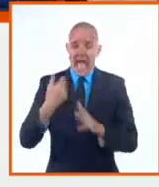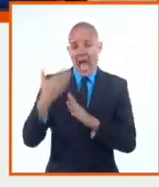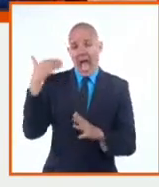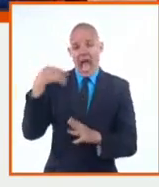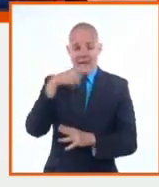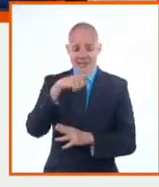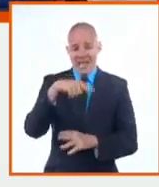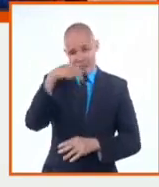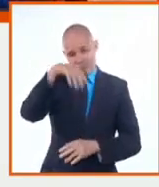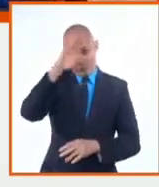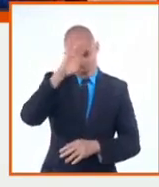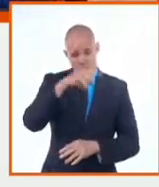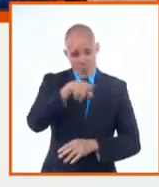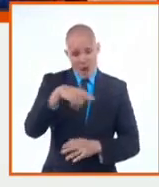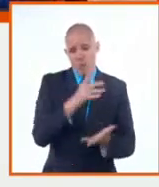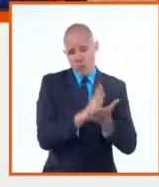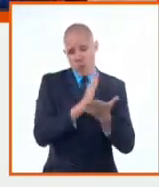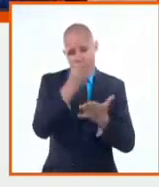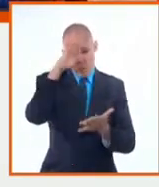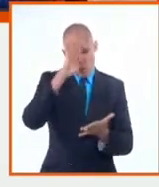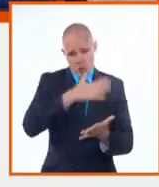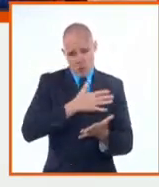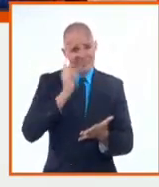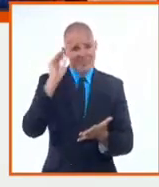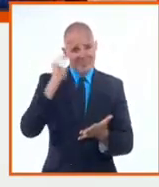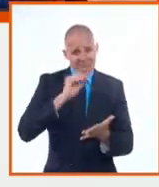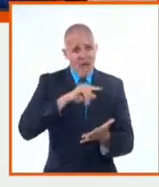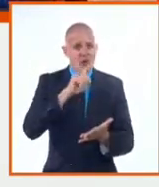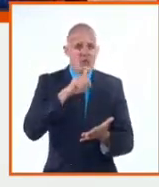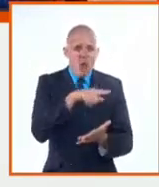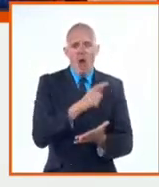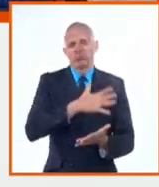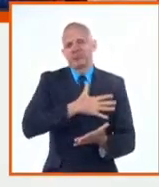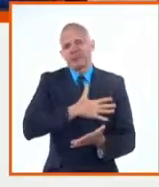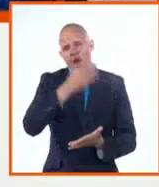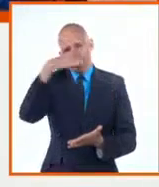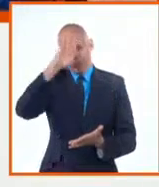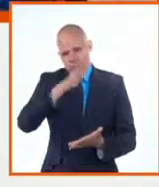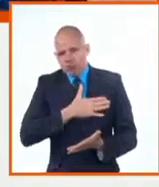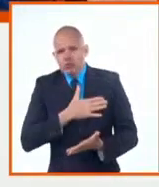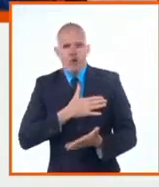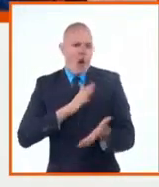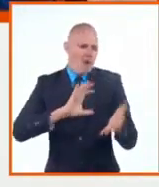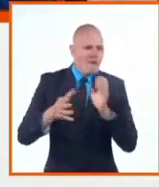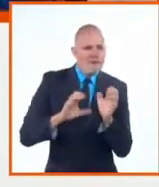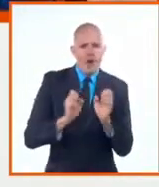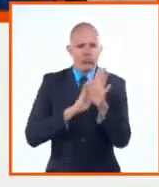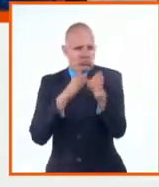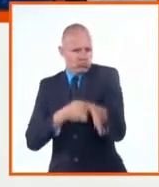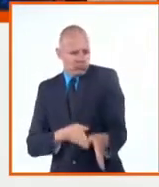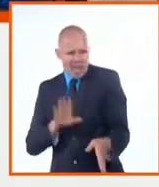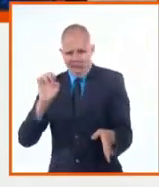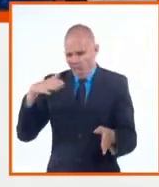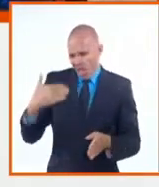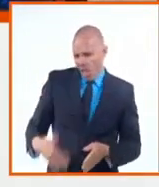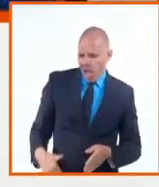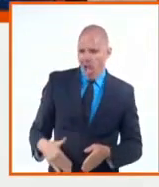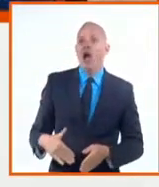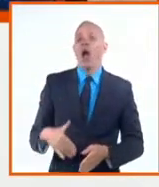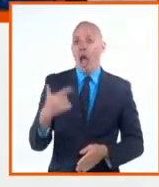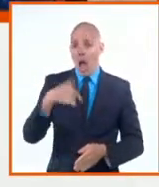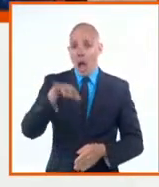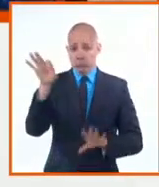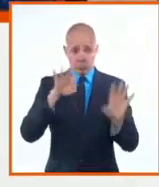de las áreas de las eides teníamos un antecedente de su propia conducta y de su propio pensar Bueno creo que fue un